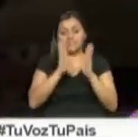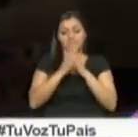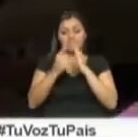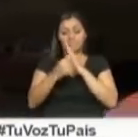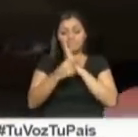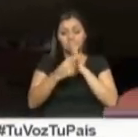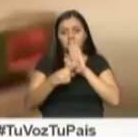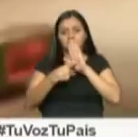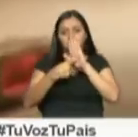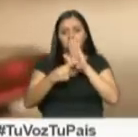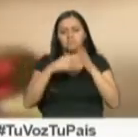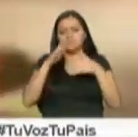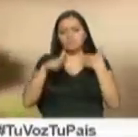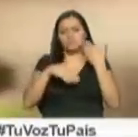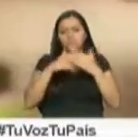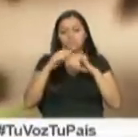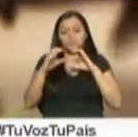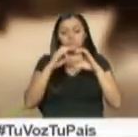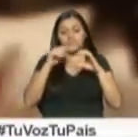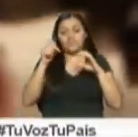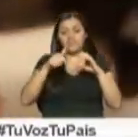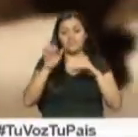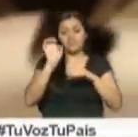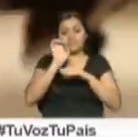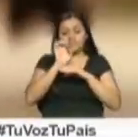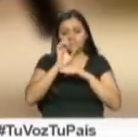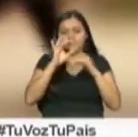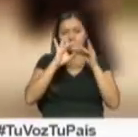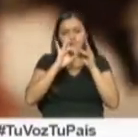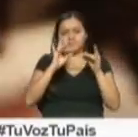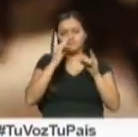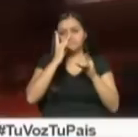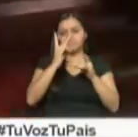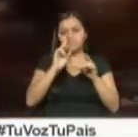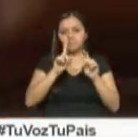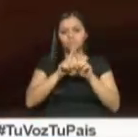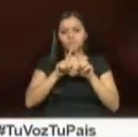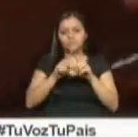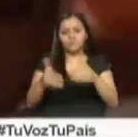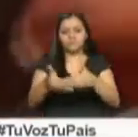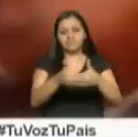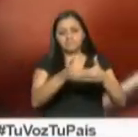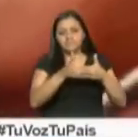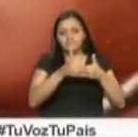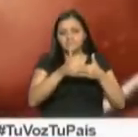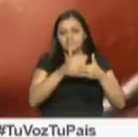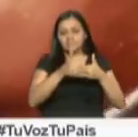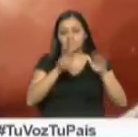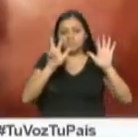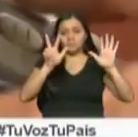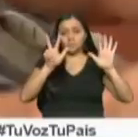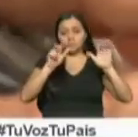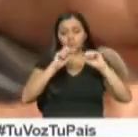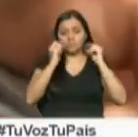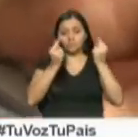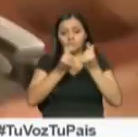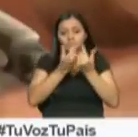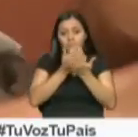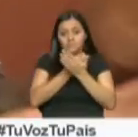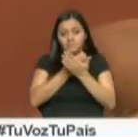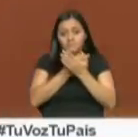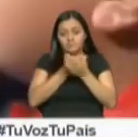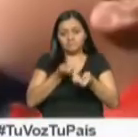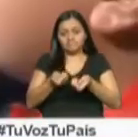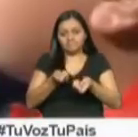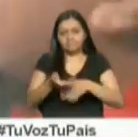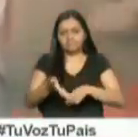muestra cómo la estructura de los medios ecuatorianos se constituyó como un oligopolio, donde 8 grupos económicos manejaban la comunicación